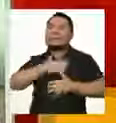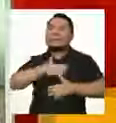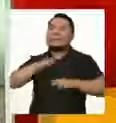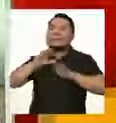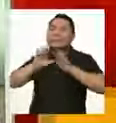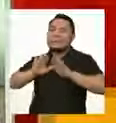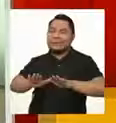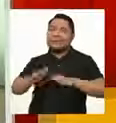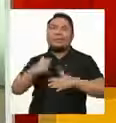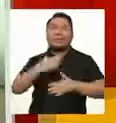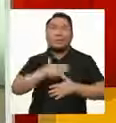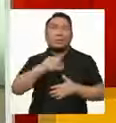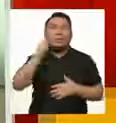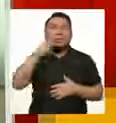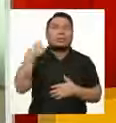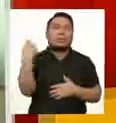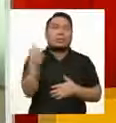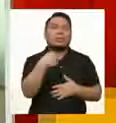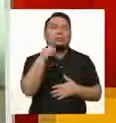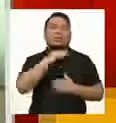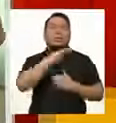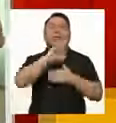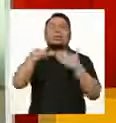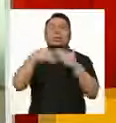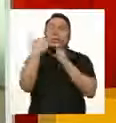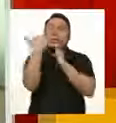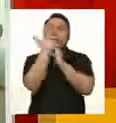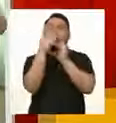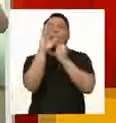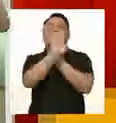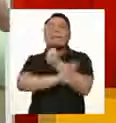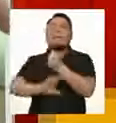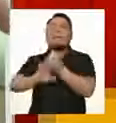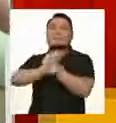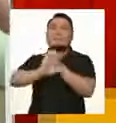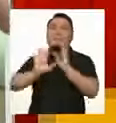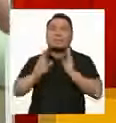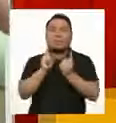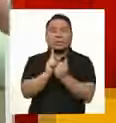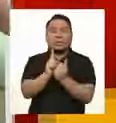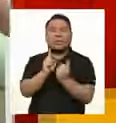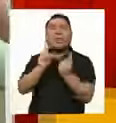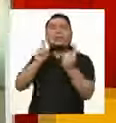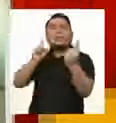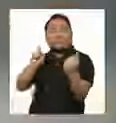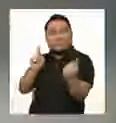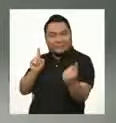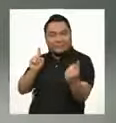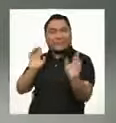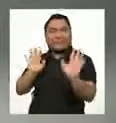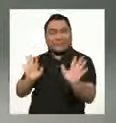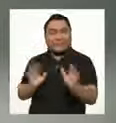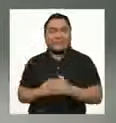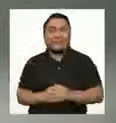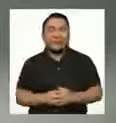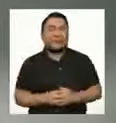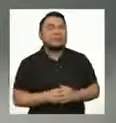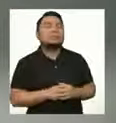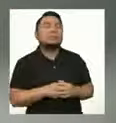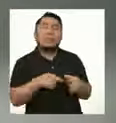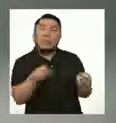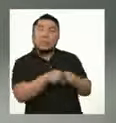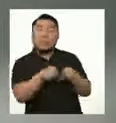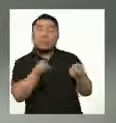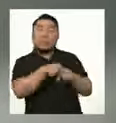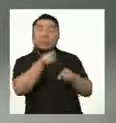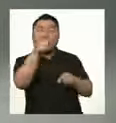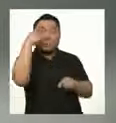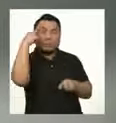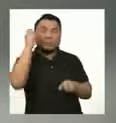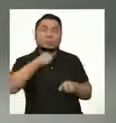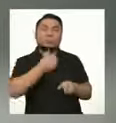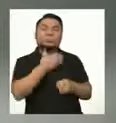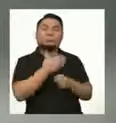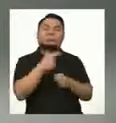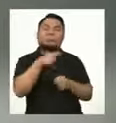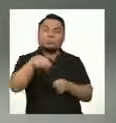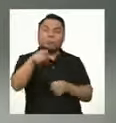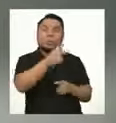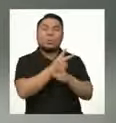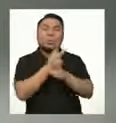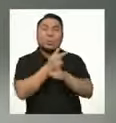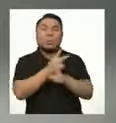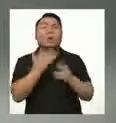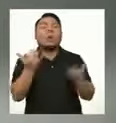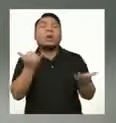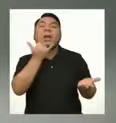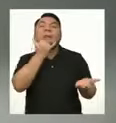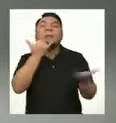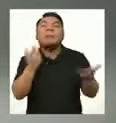hecho, mantendríamos todos los protocolos a 2 metros de distancia. Pero igual van a compartir el aire. ¿Qué